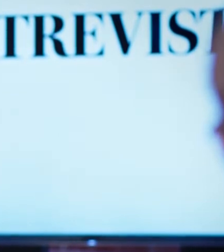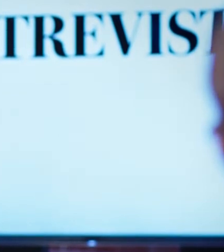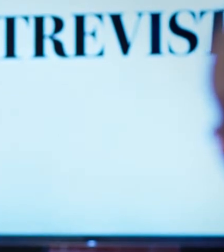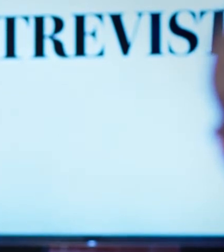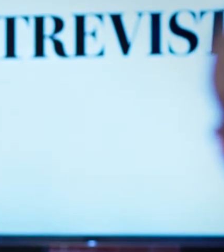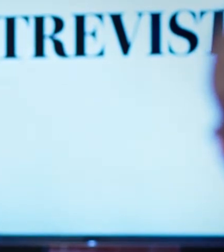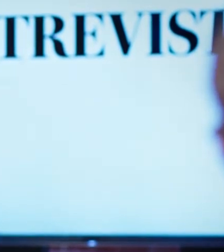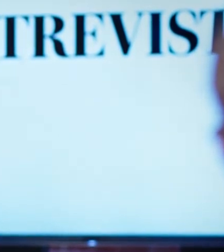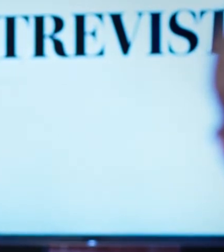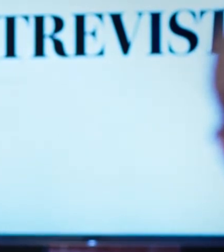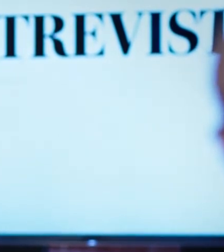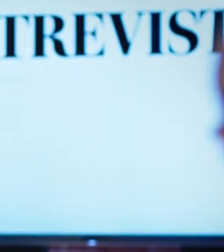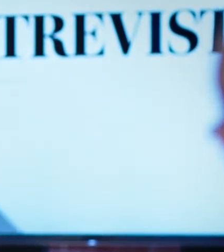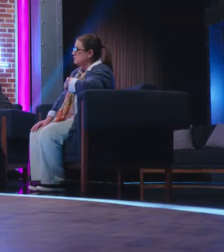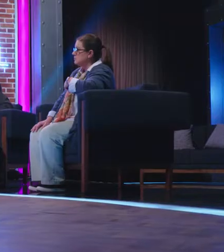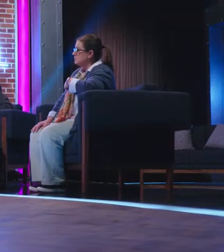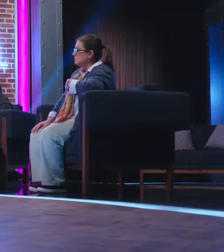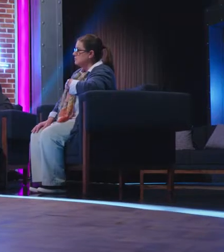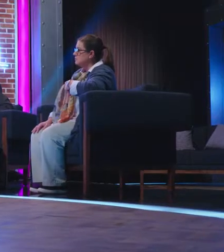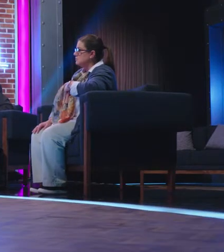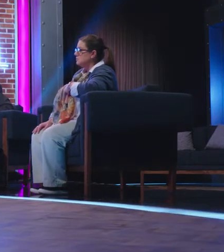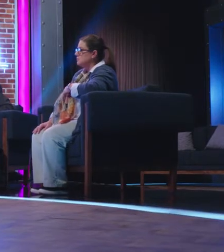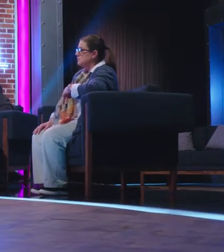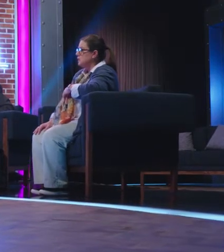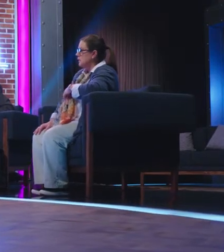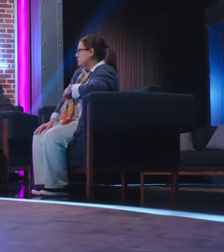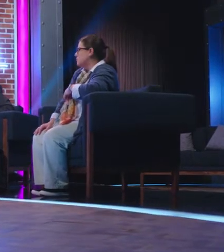ha costado muertes en el país? ¿Se ha llevado vidas?